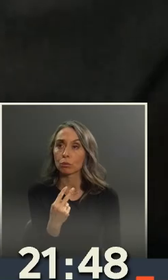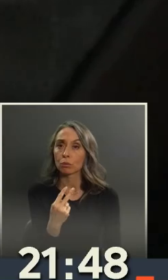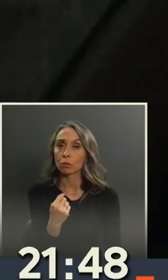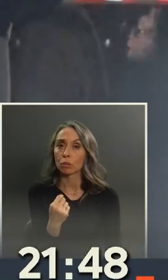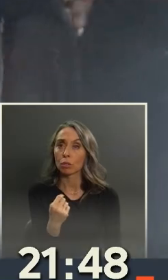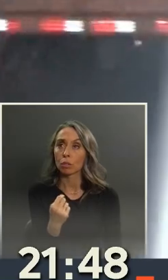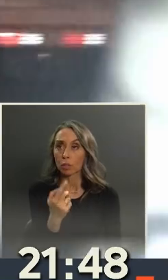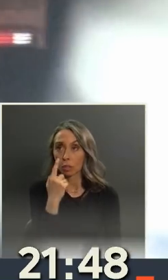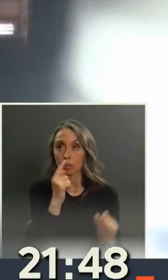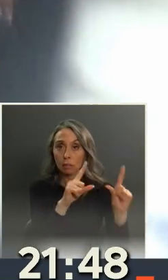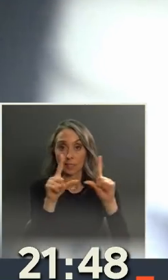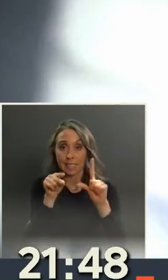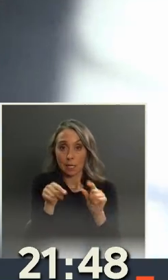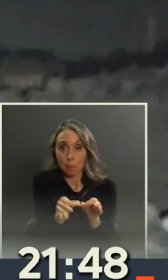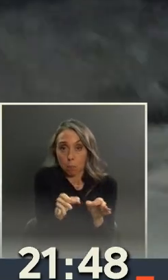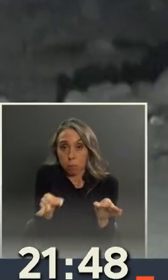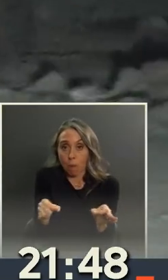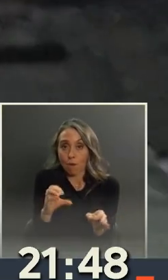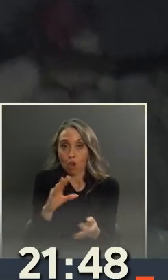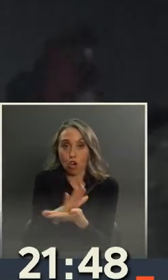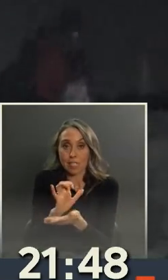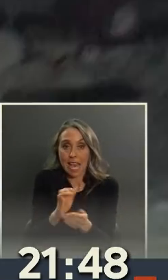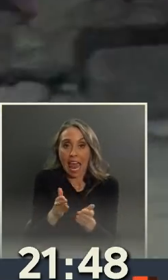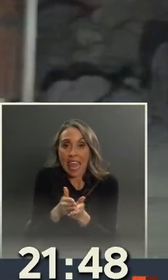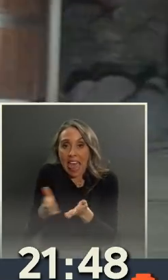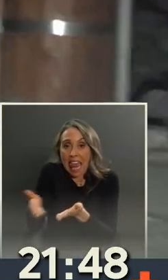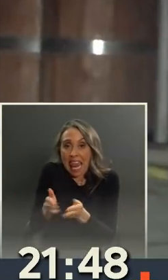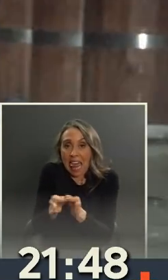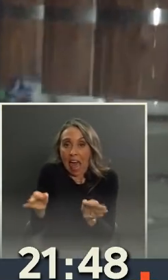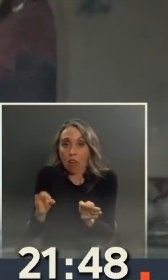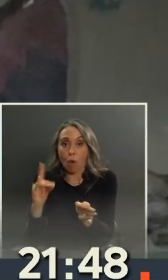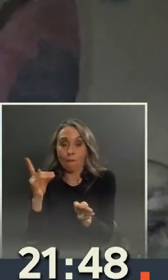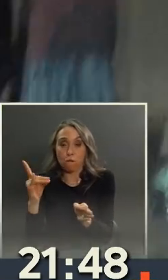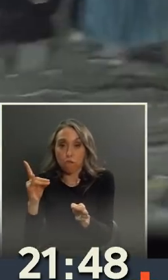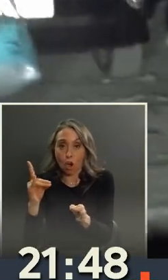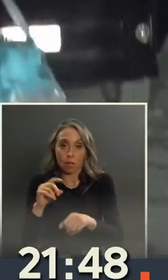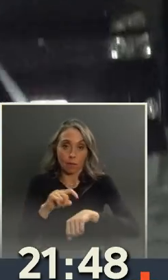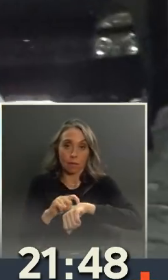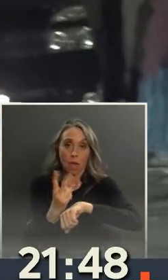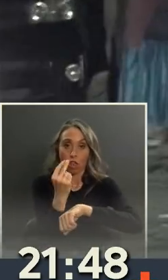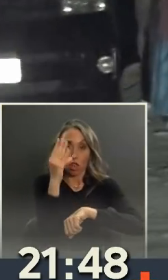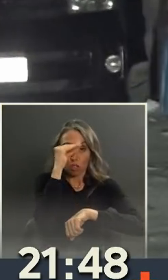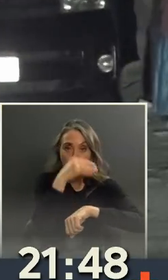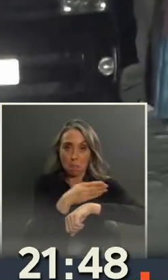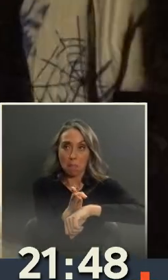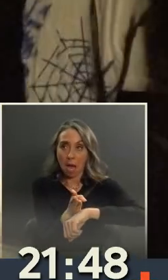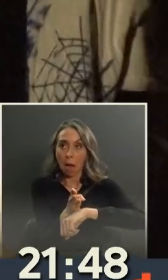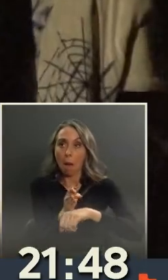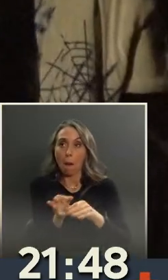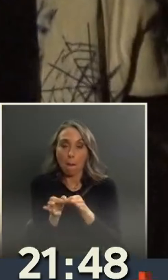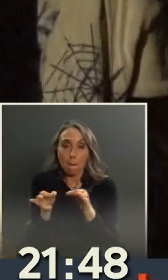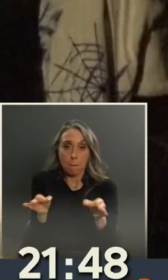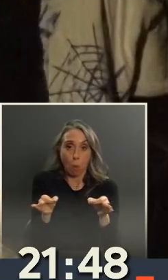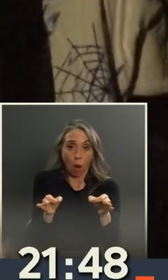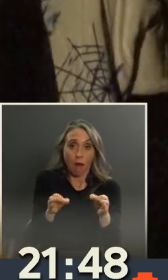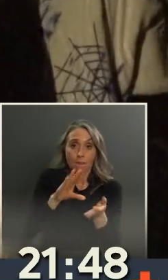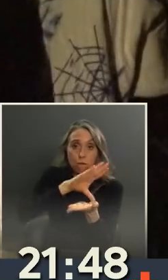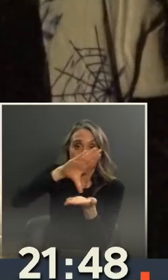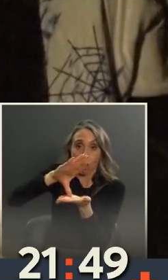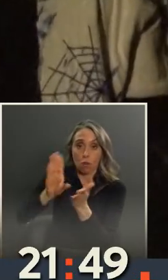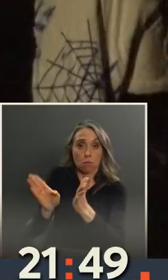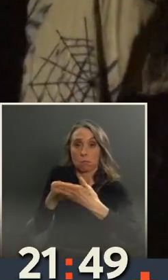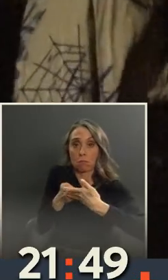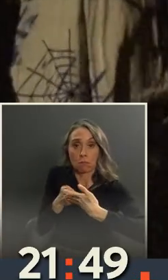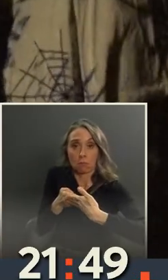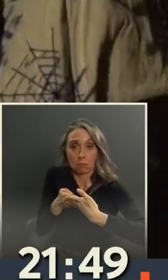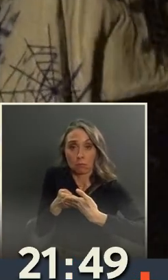Esta es la localidad de Colchane que colinda con Bolivia. Son pasadas las 12 de la noche y para un poblado de frontera cerrada y de poco